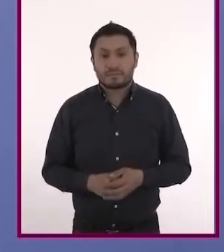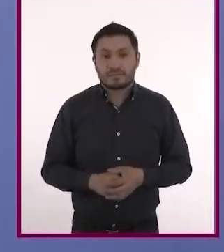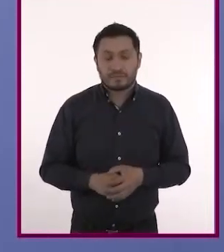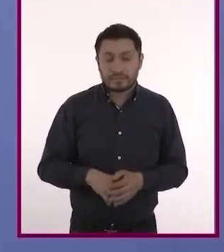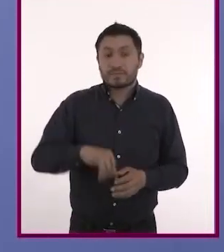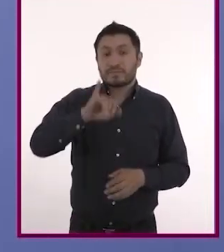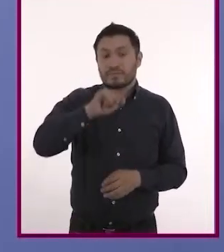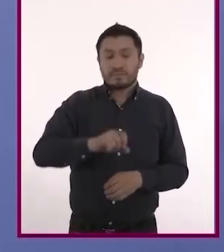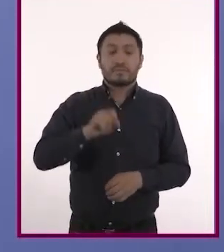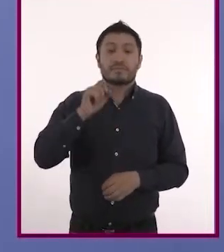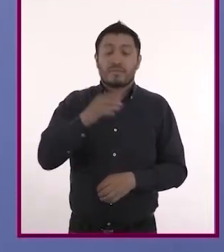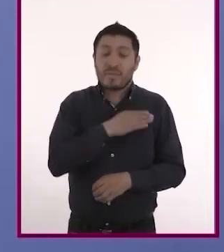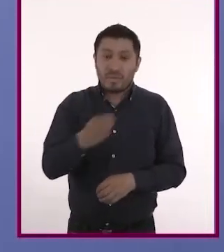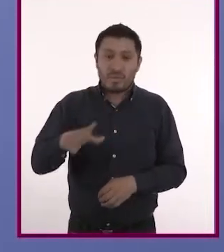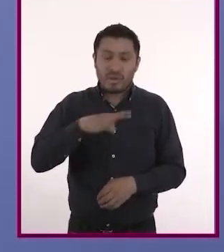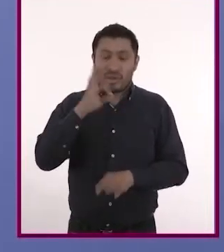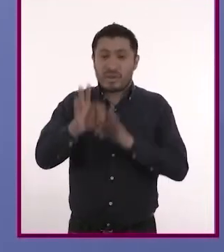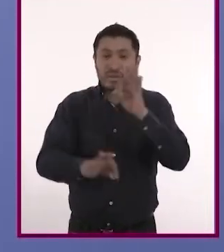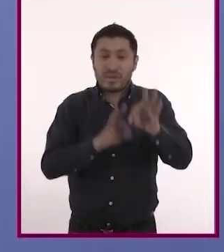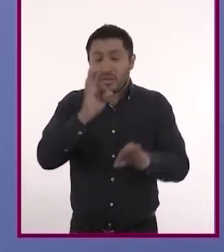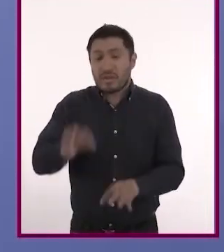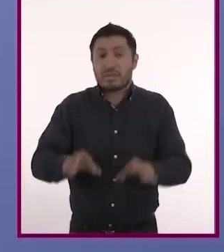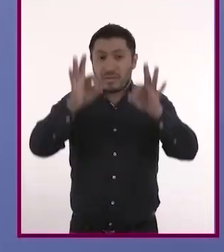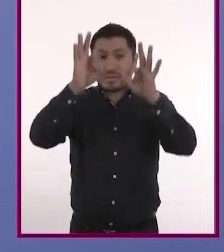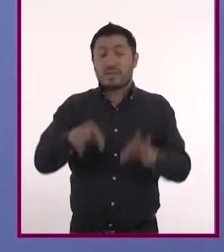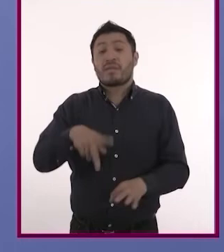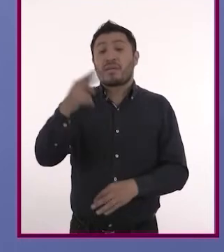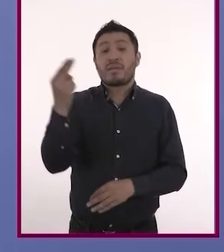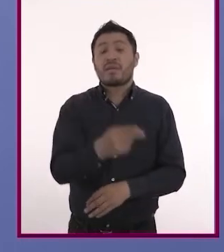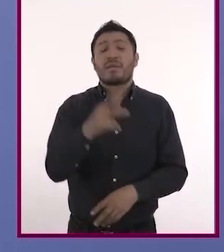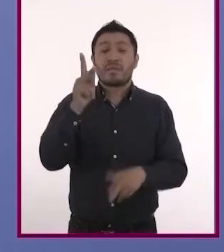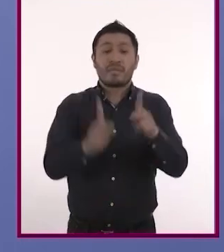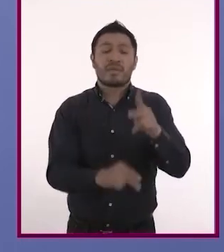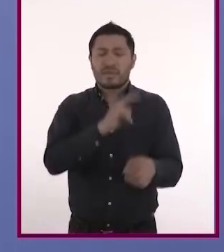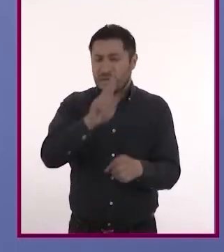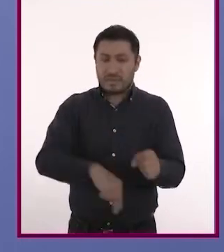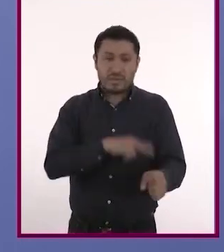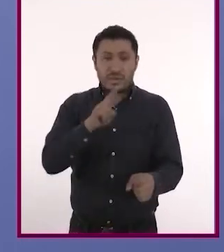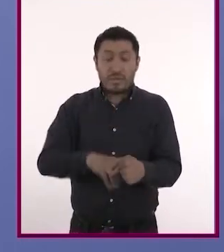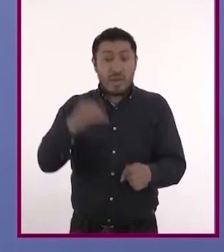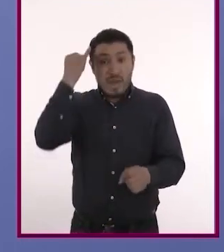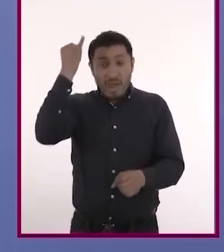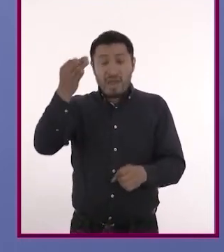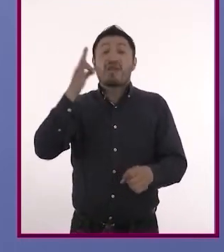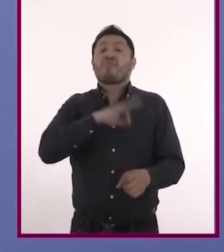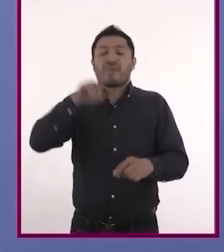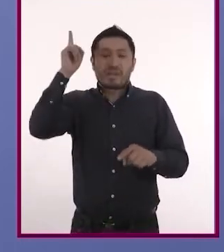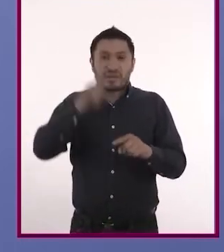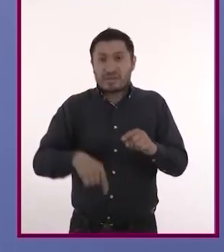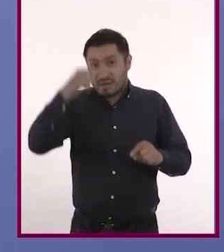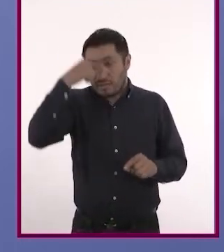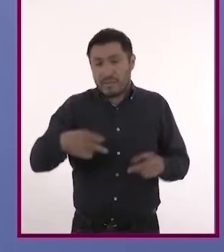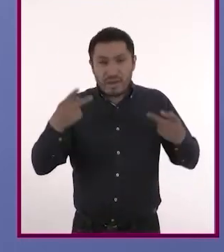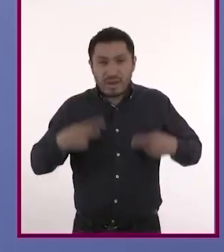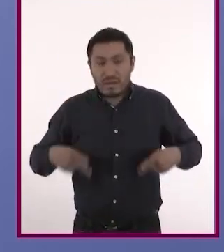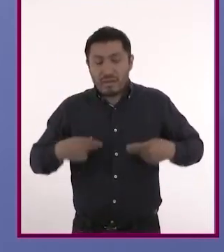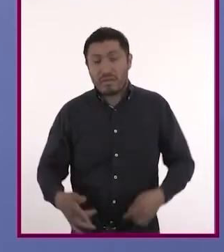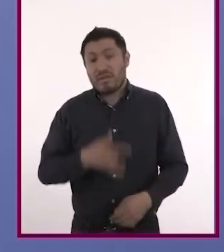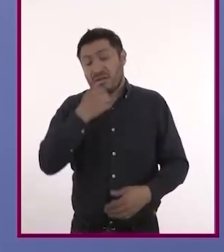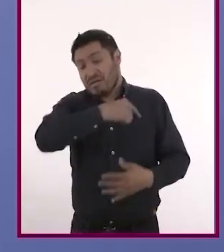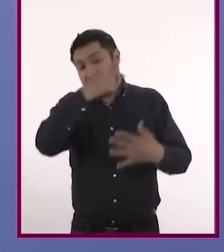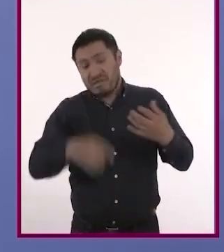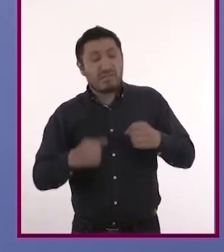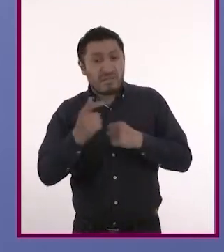es que existen tratamientos efectivos, pero necesitamos hablar de esto sin prejuicios, para que las personas que tengan alguno de los síntomas